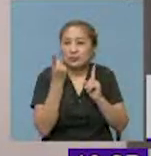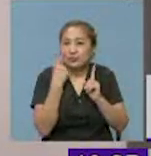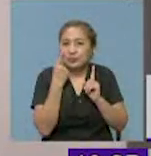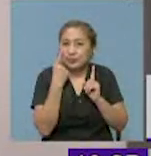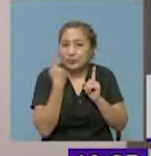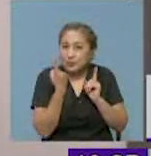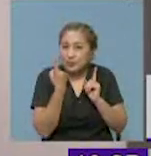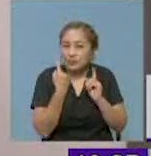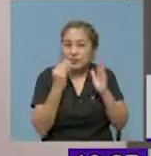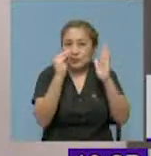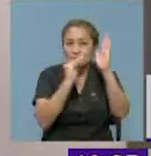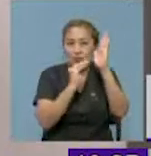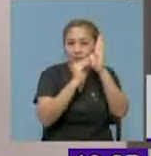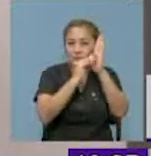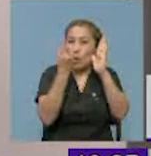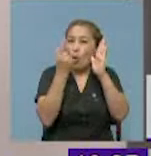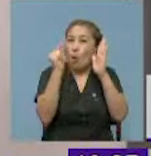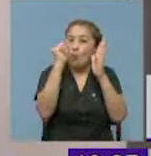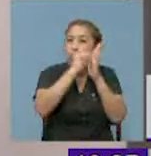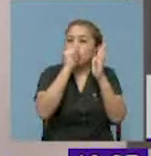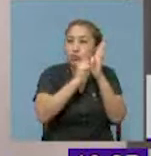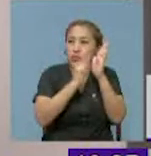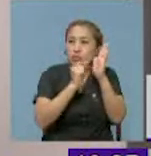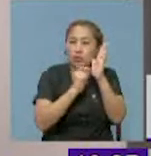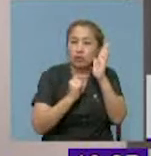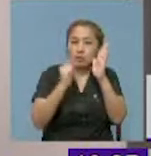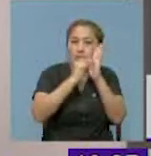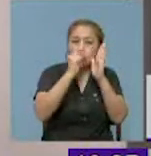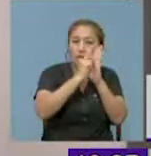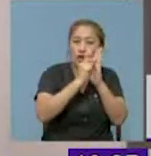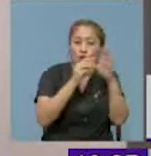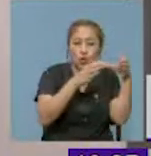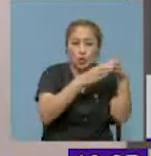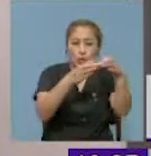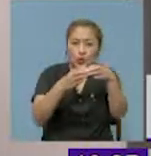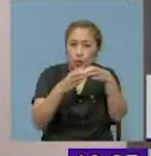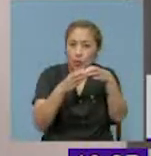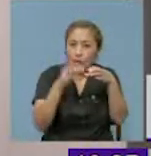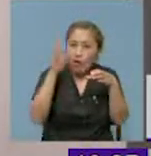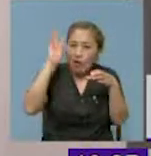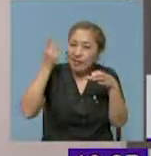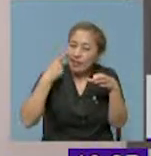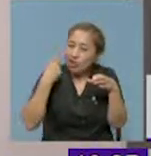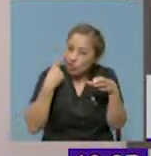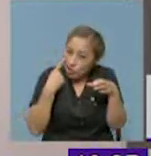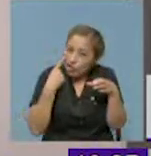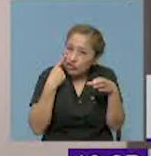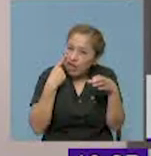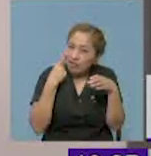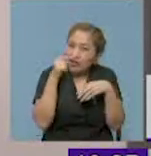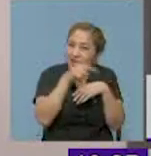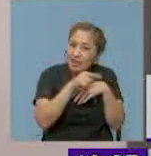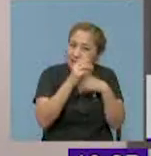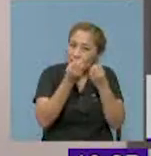de puntos posibles con equipos que verdaderamente en el historial futbolístico de cada uno de los clubes